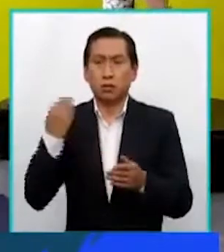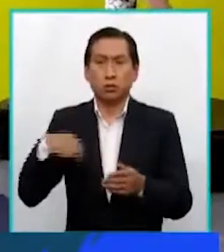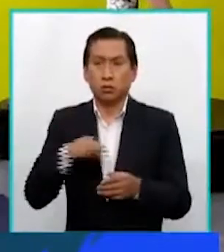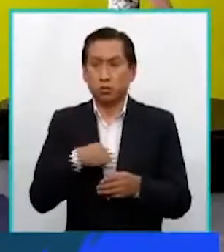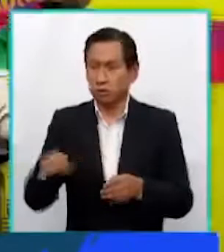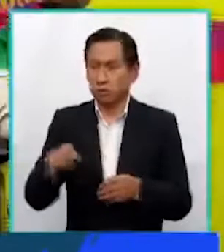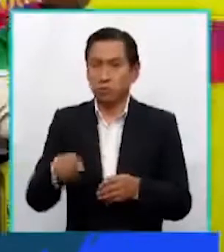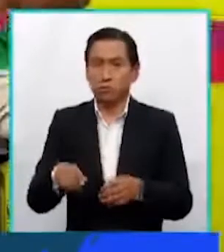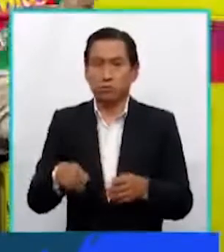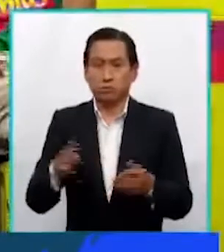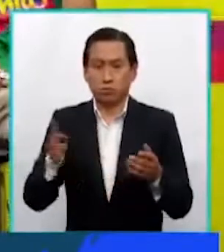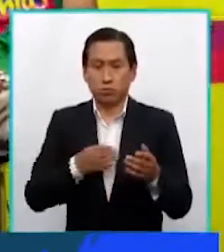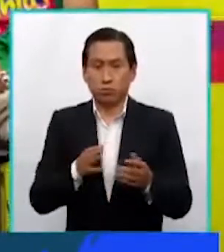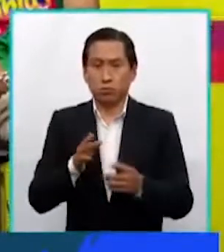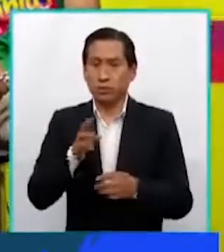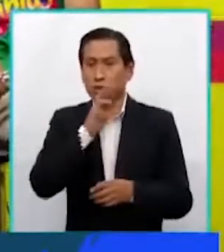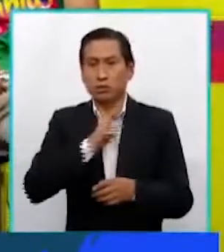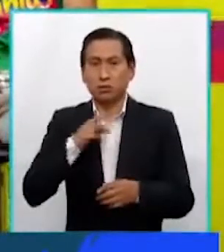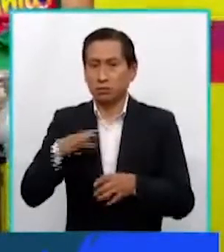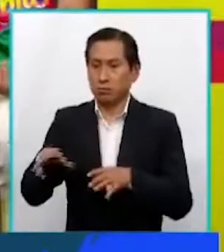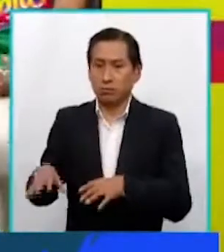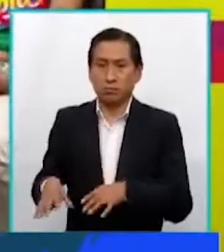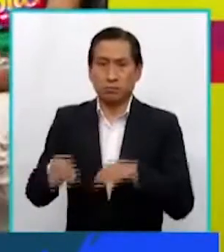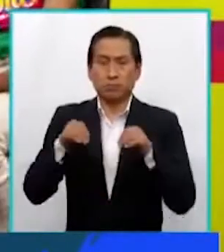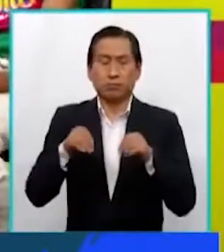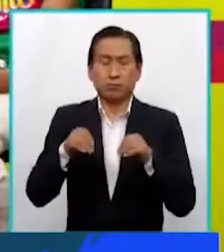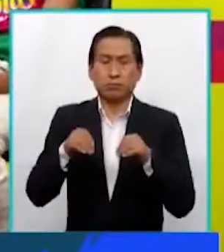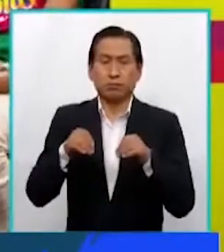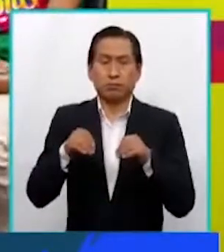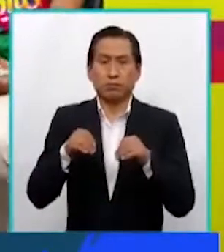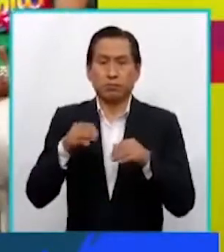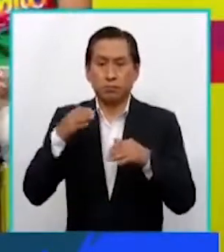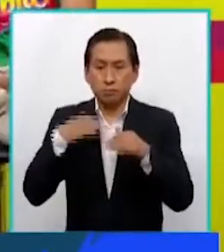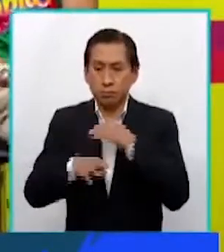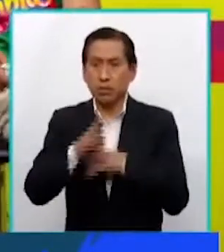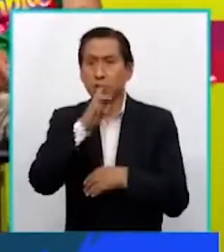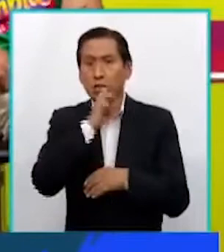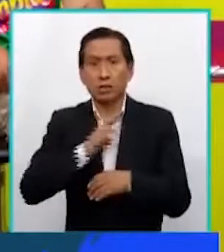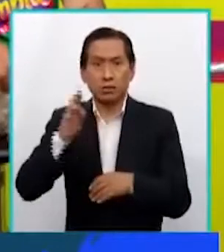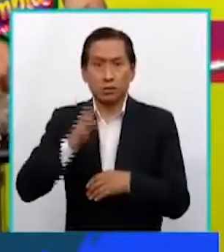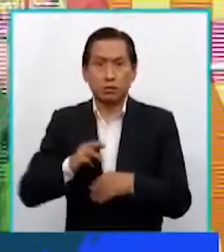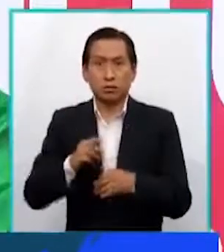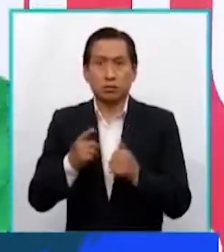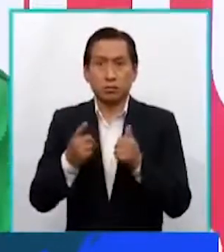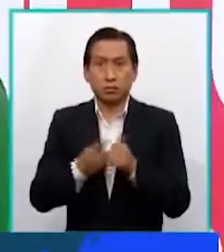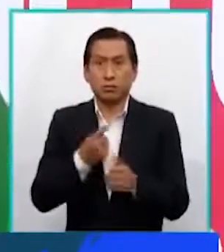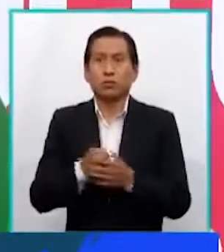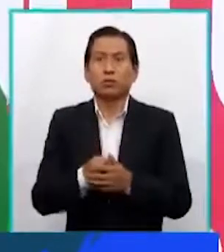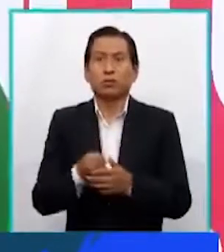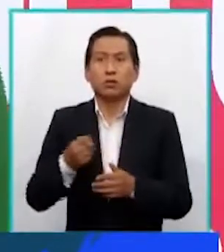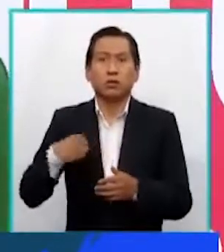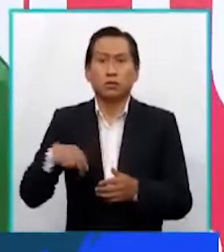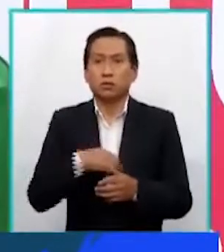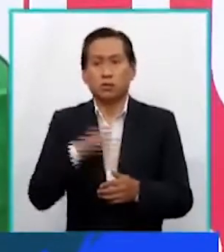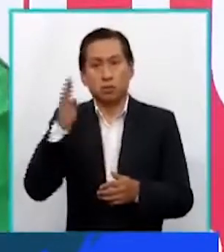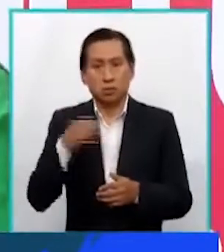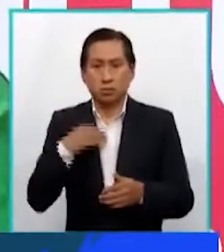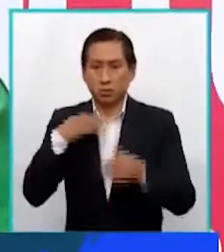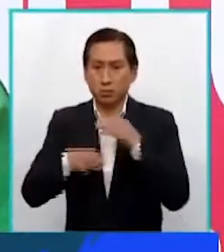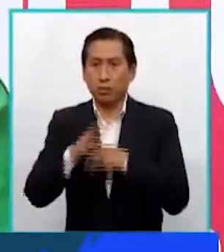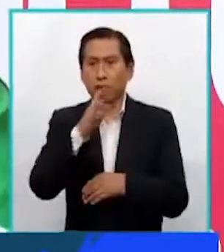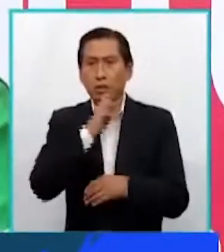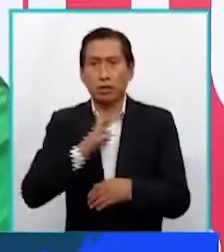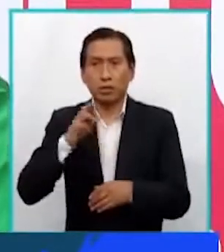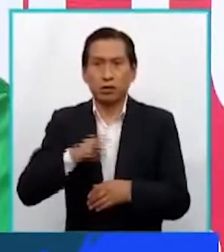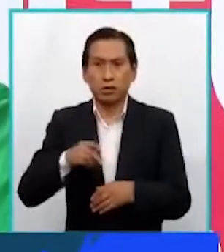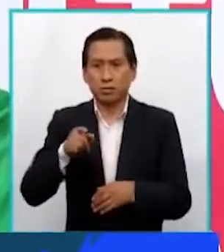así saliendo de tocar de un restaurante con Ger. Ya. Y entramos al restaurante, en realidad, primero, nunca tocamos, porque entramos al restaurante, ¿te